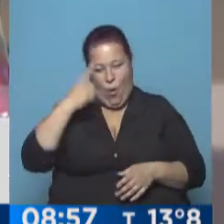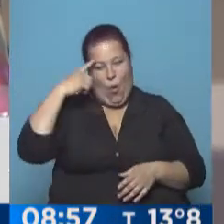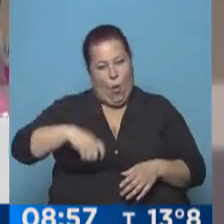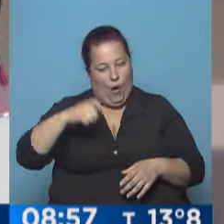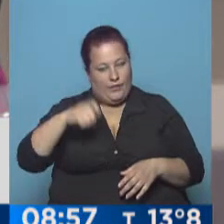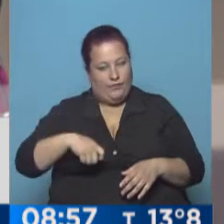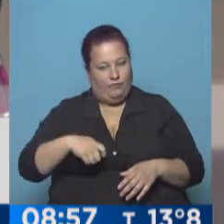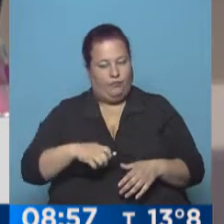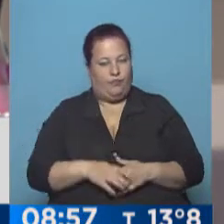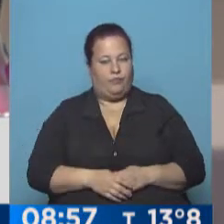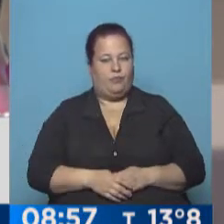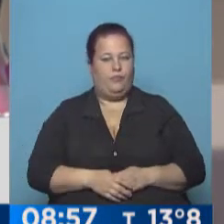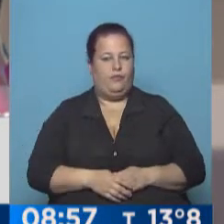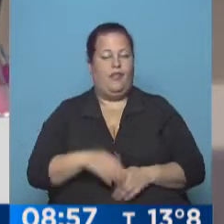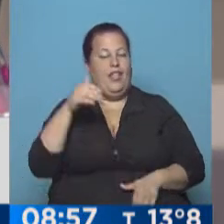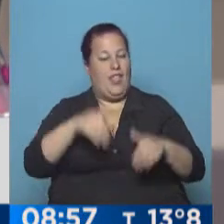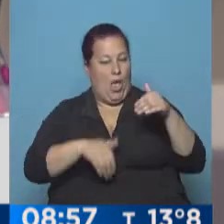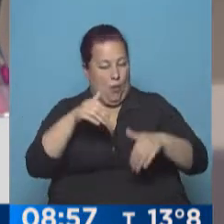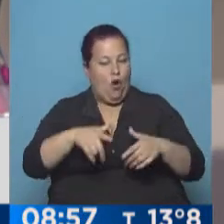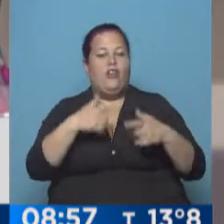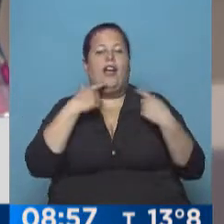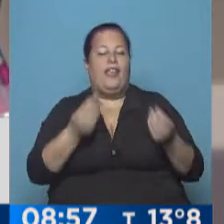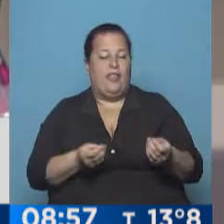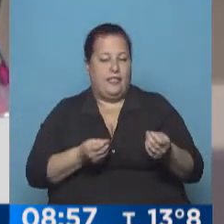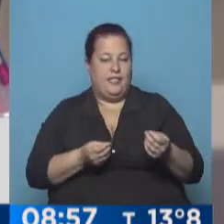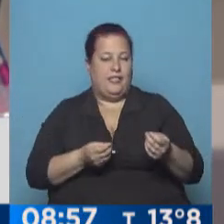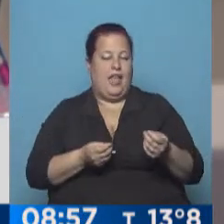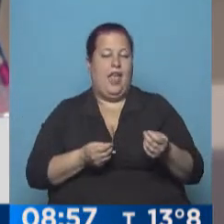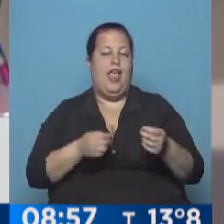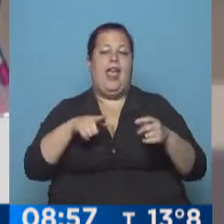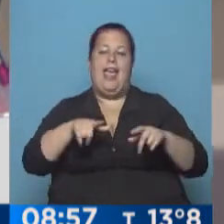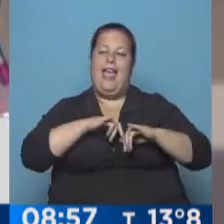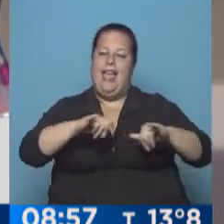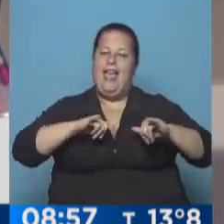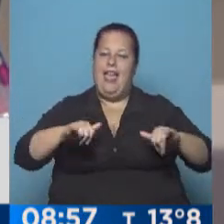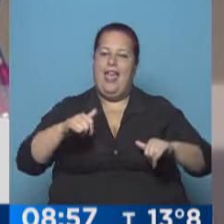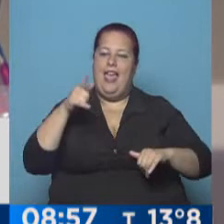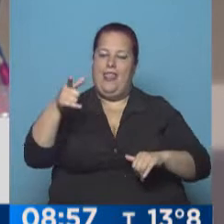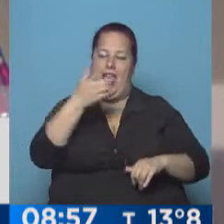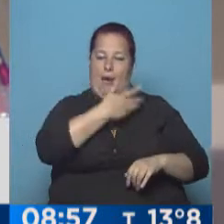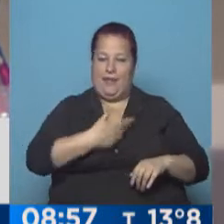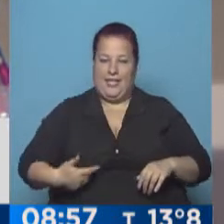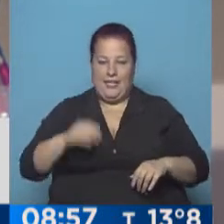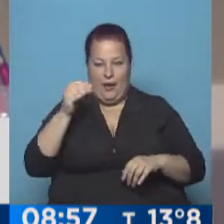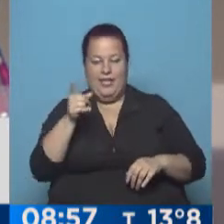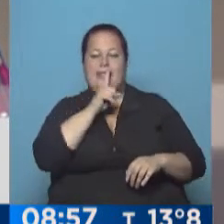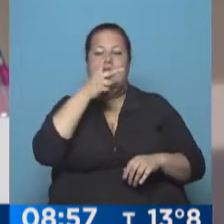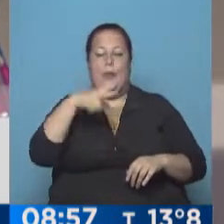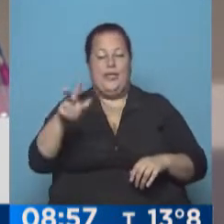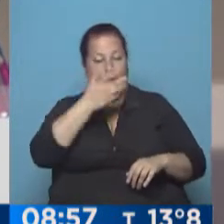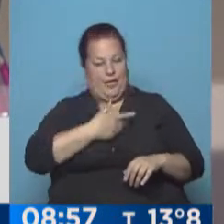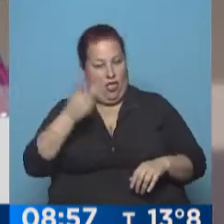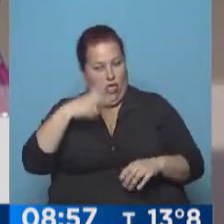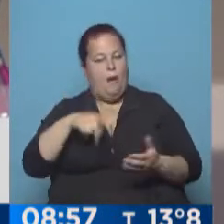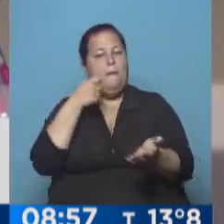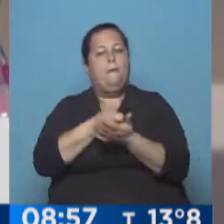de electoral lo que dice es que la campaña de dilma y de timer su vicepresidente